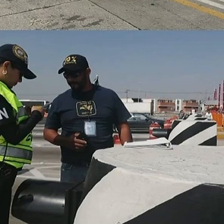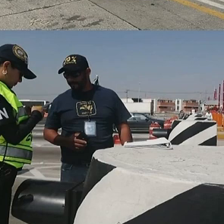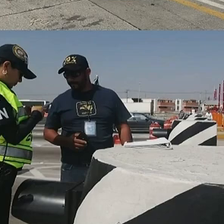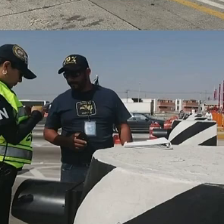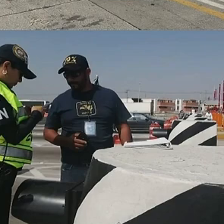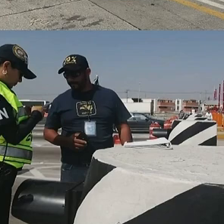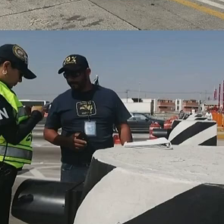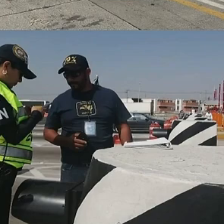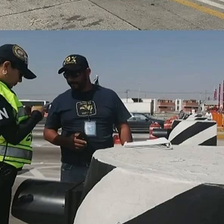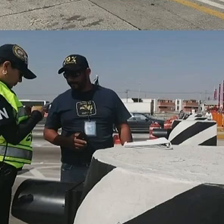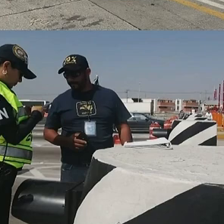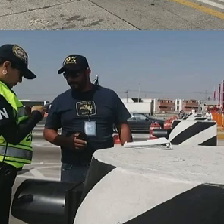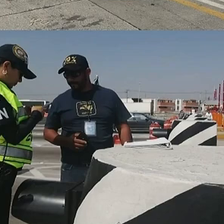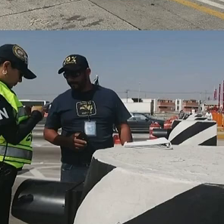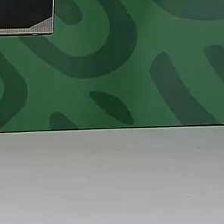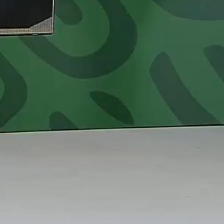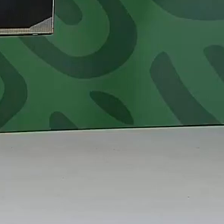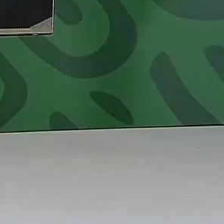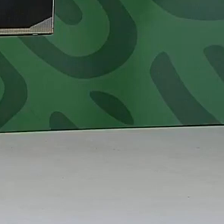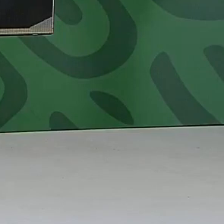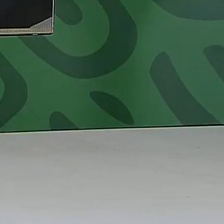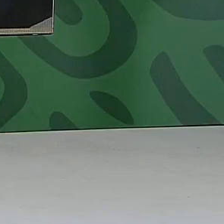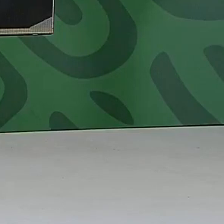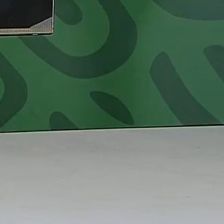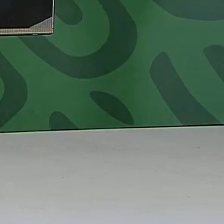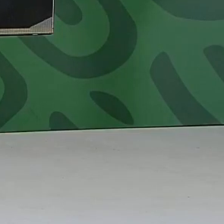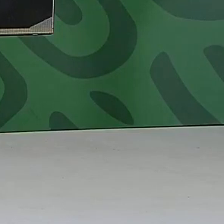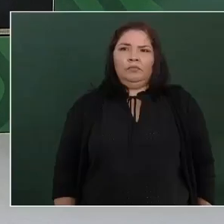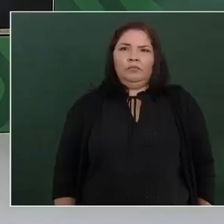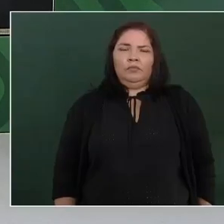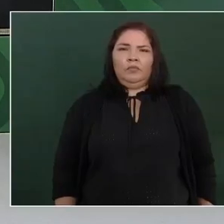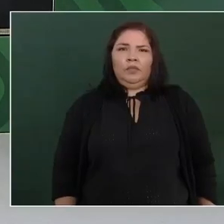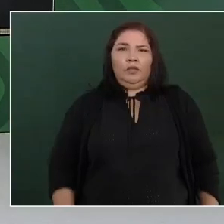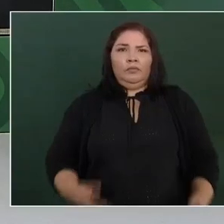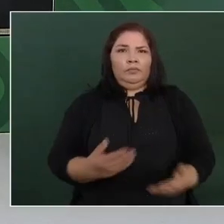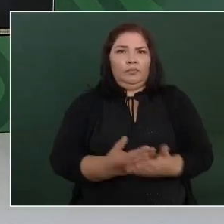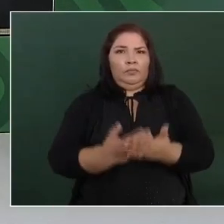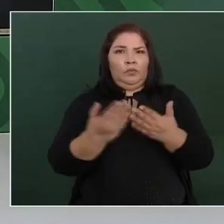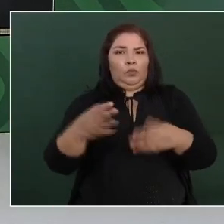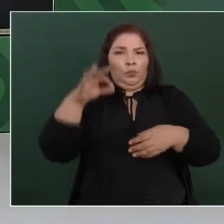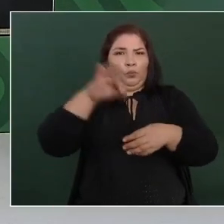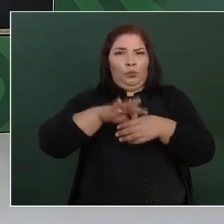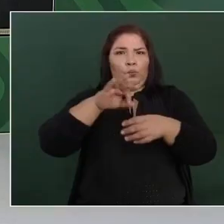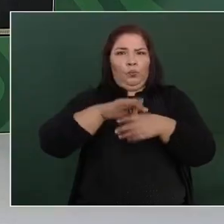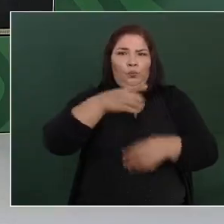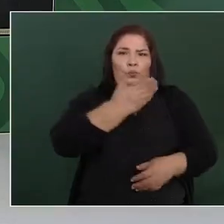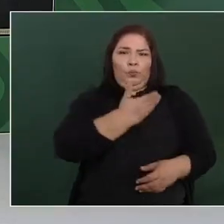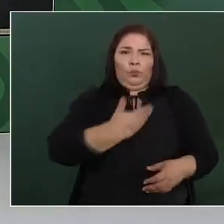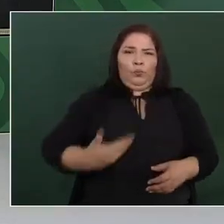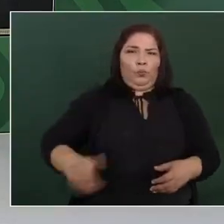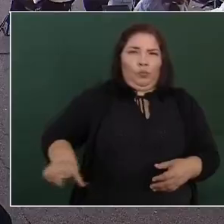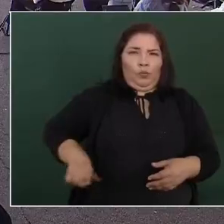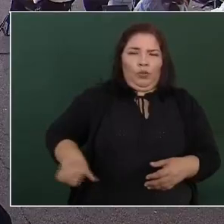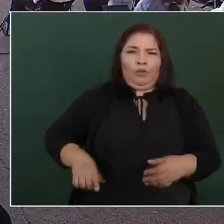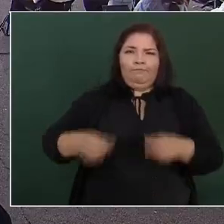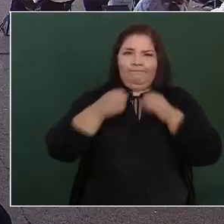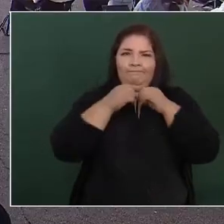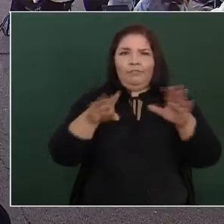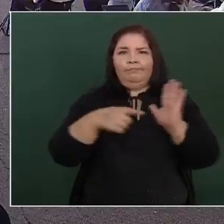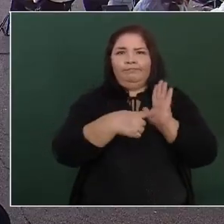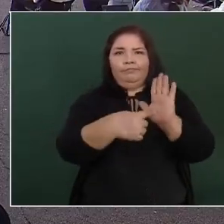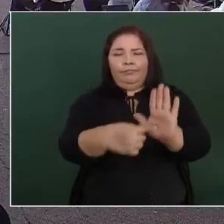pues reditúa en un ahorro para las arcas del gobierno. Eso sería el informe.